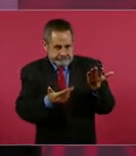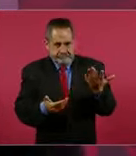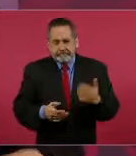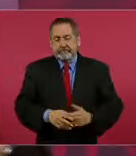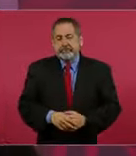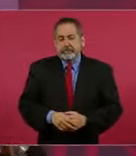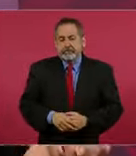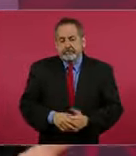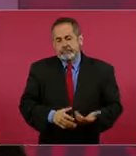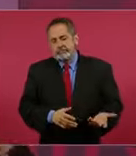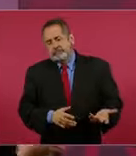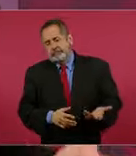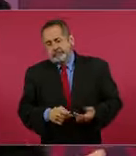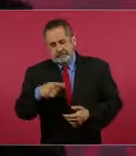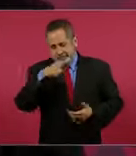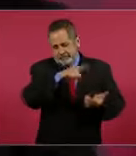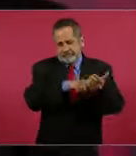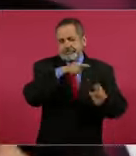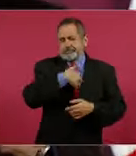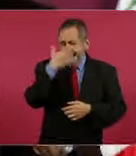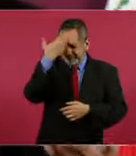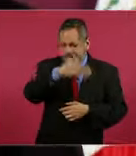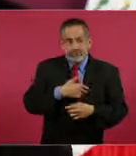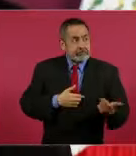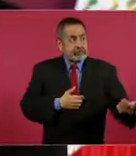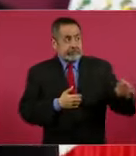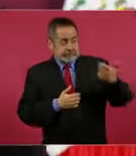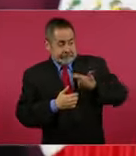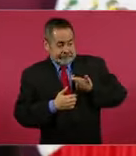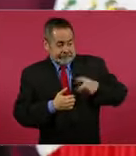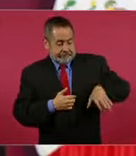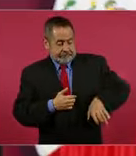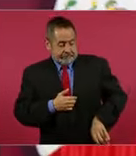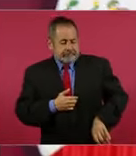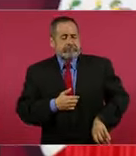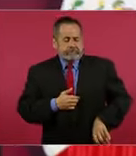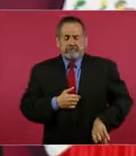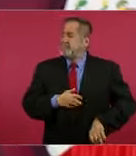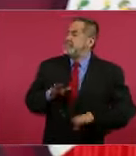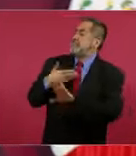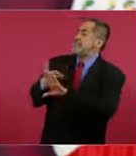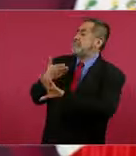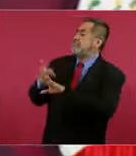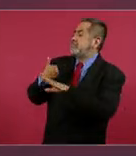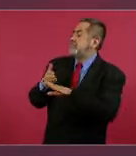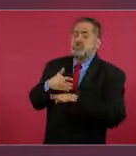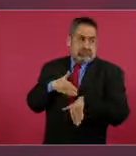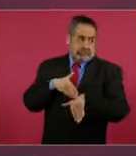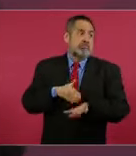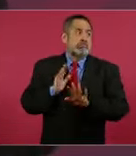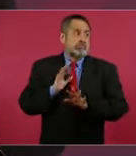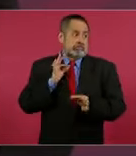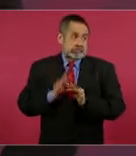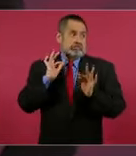Ni modo que no sepan que les pagan todo eso porque cumplen